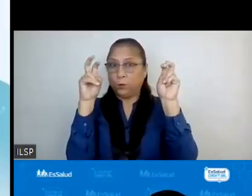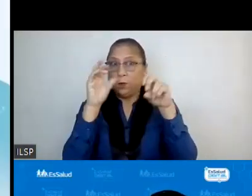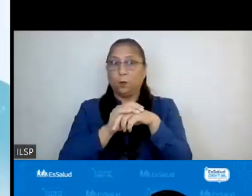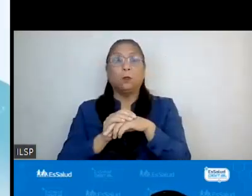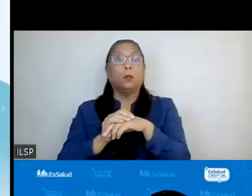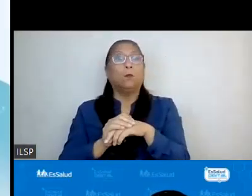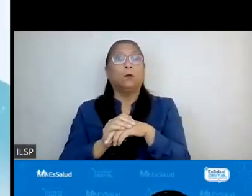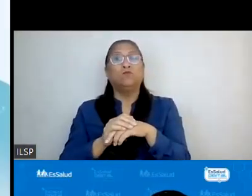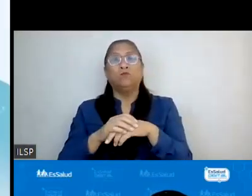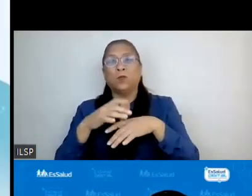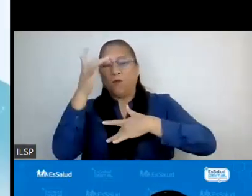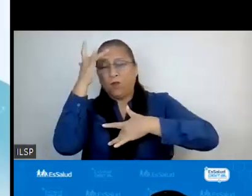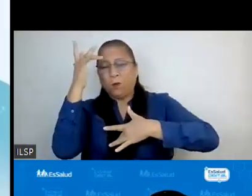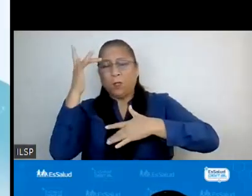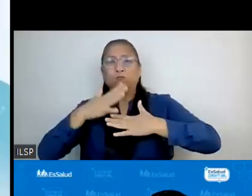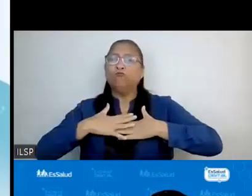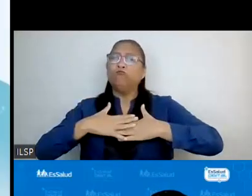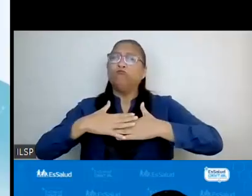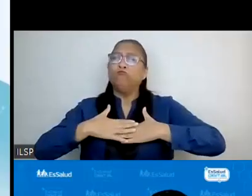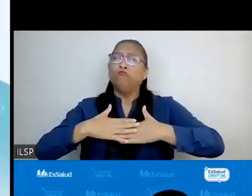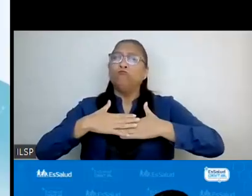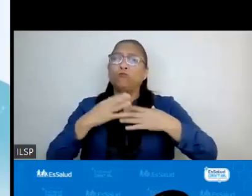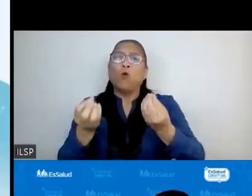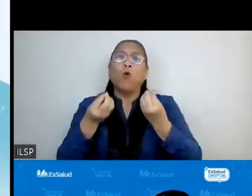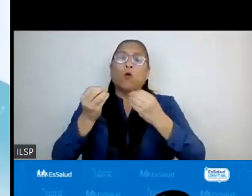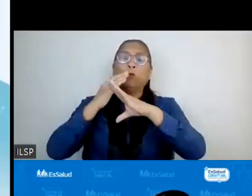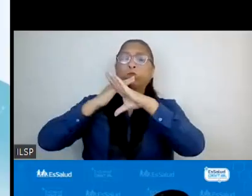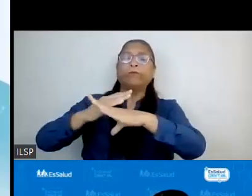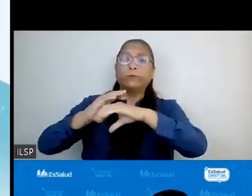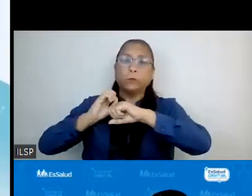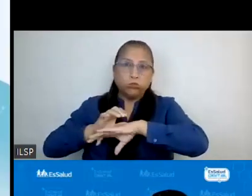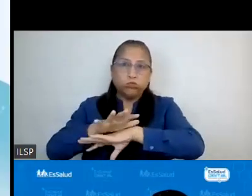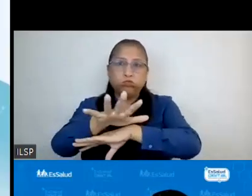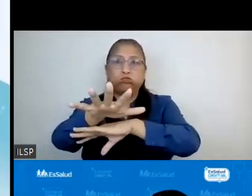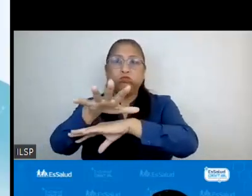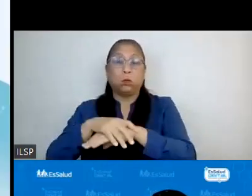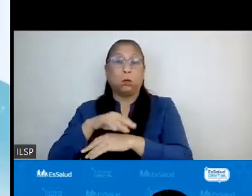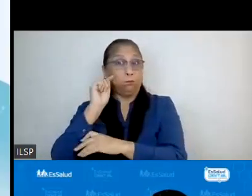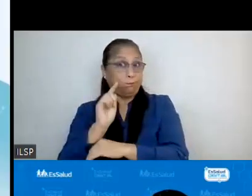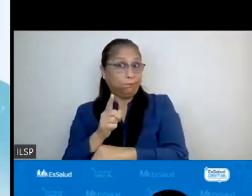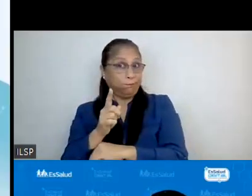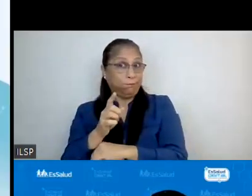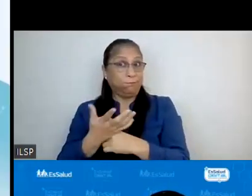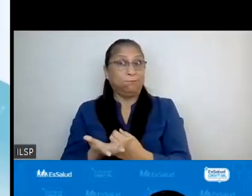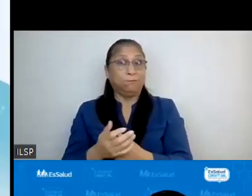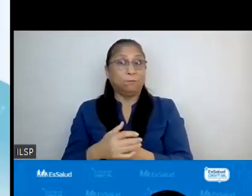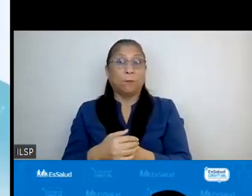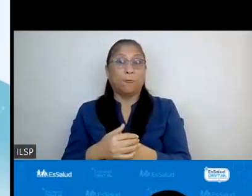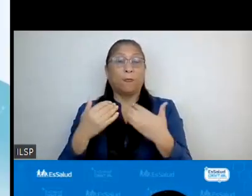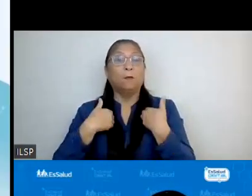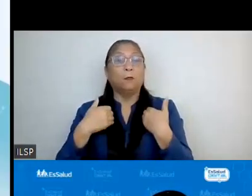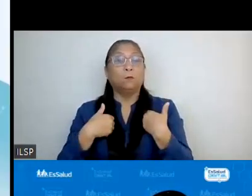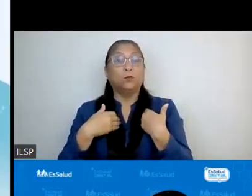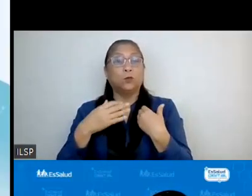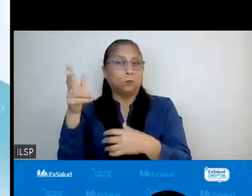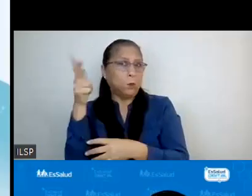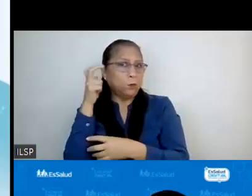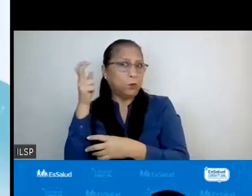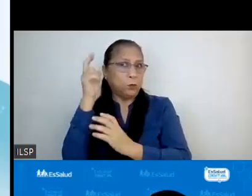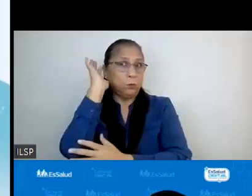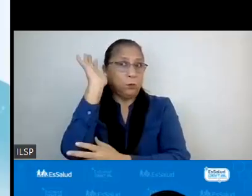infecciones respiratorias, medidas prácticas para evitar contagios. Y para ello tendremos el honor de escuchar a nuestro ponente,